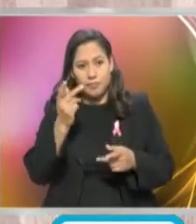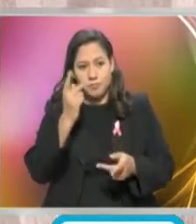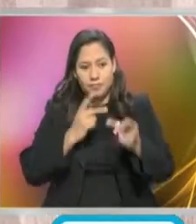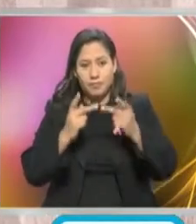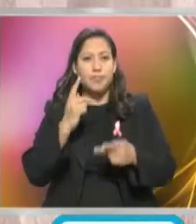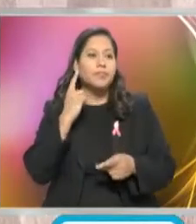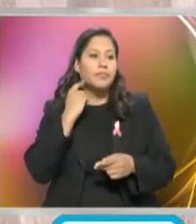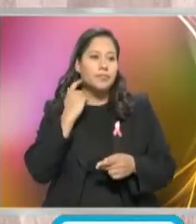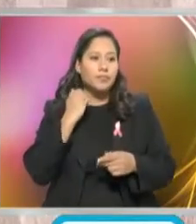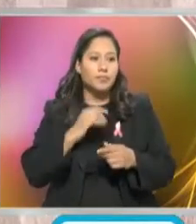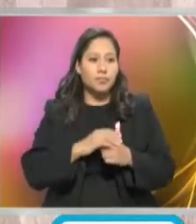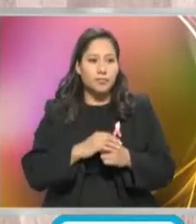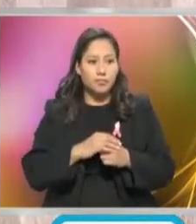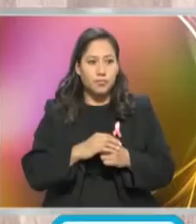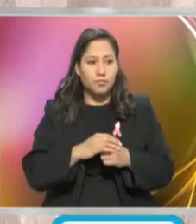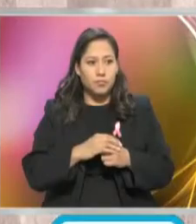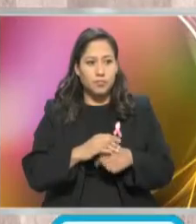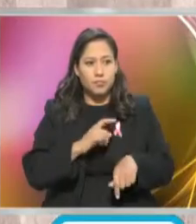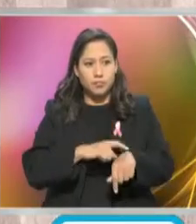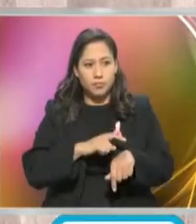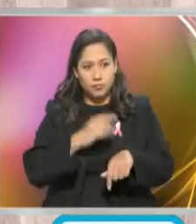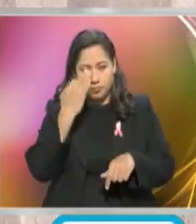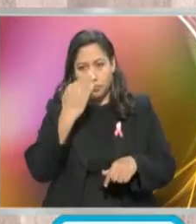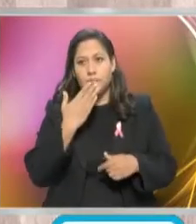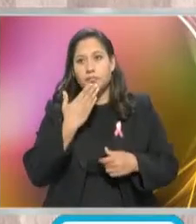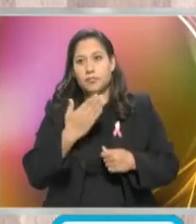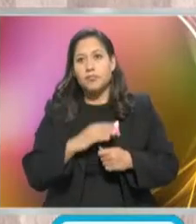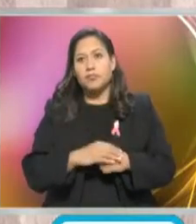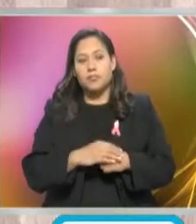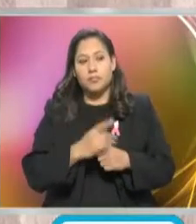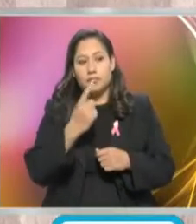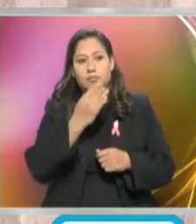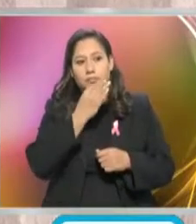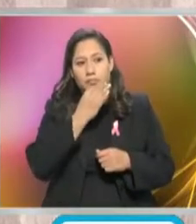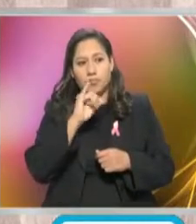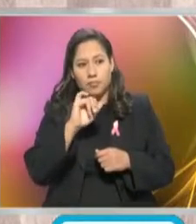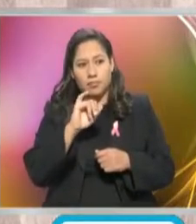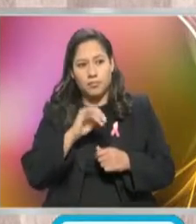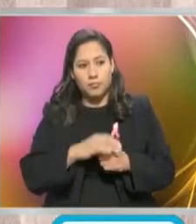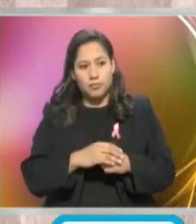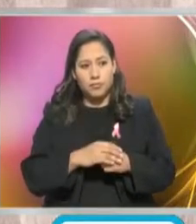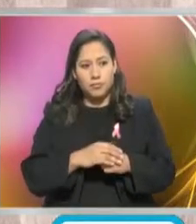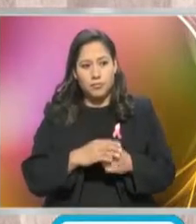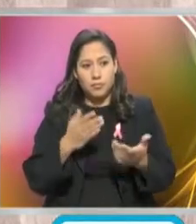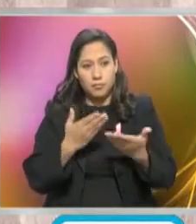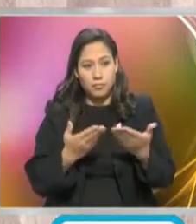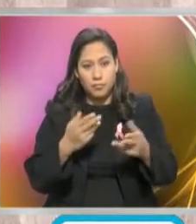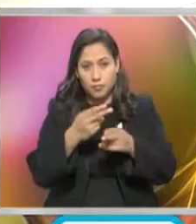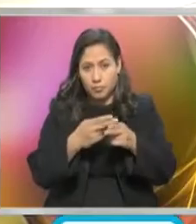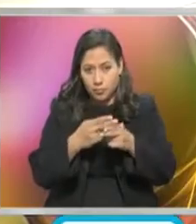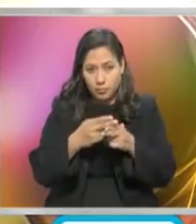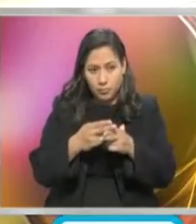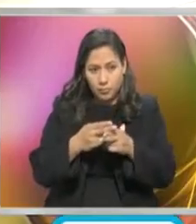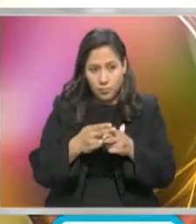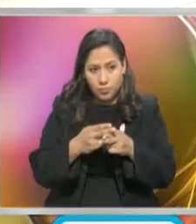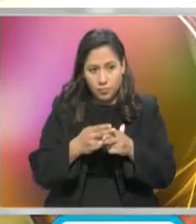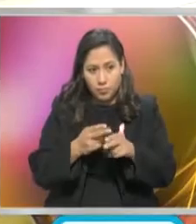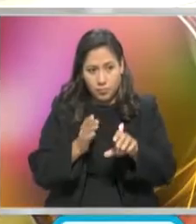repito, ¿cómo vamos de tiempo? Muy bien, un minutito, sin otro tiempo. Entonces ahora lo que vamos a hacer es, con un cuchillo bien